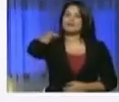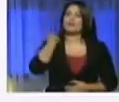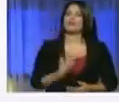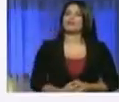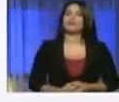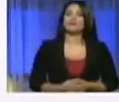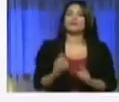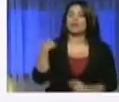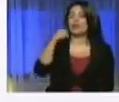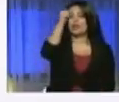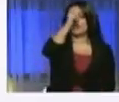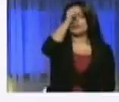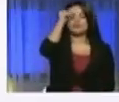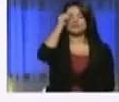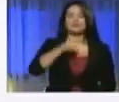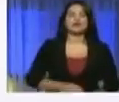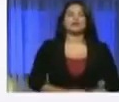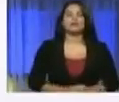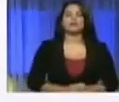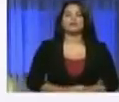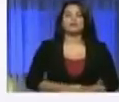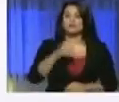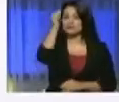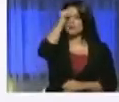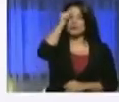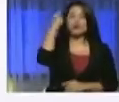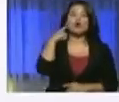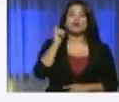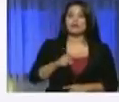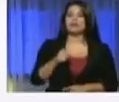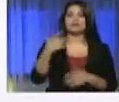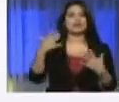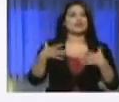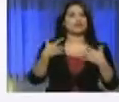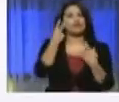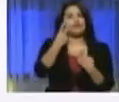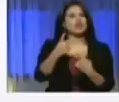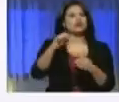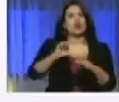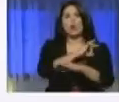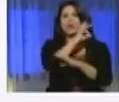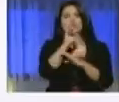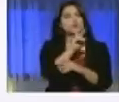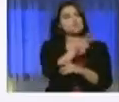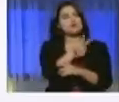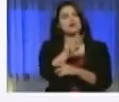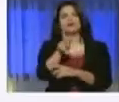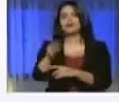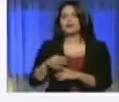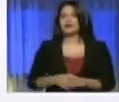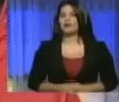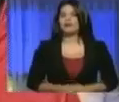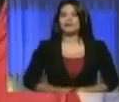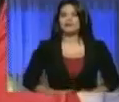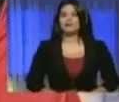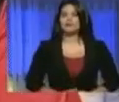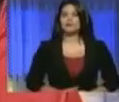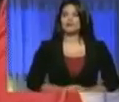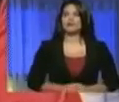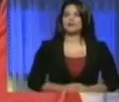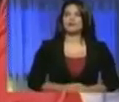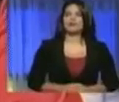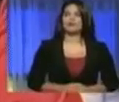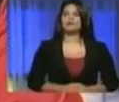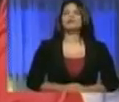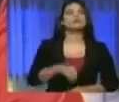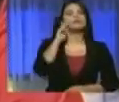día para el disfrute. Porque uno ve, eso sí, Mimú, uno ve también, bueno, la selección